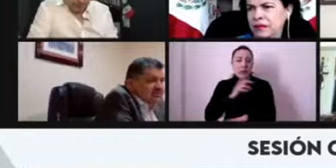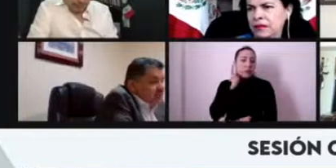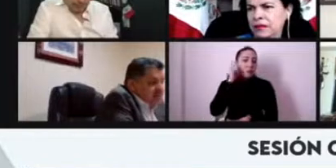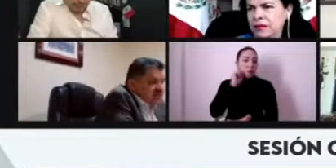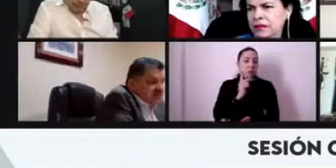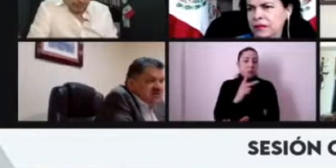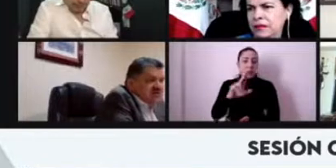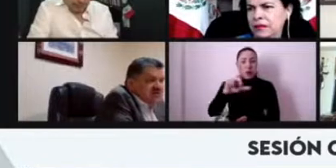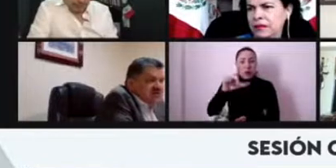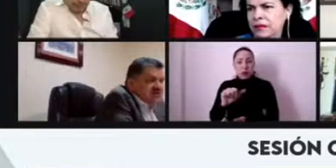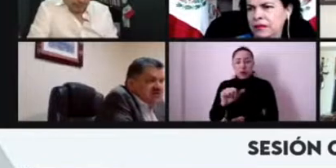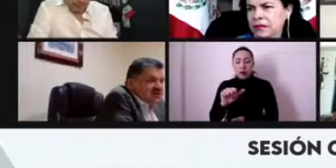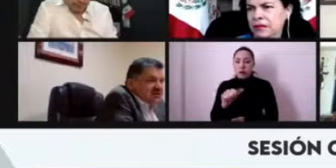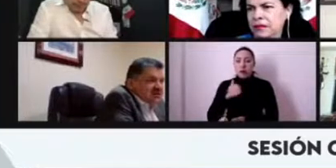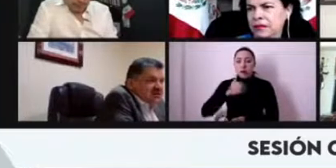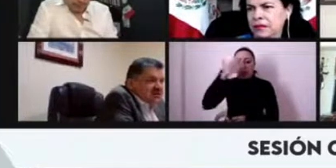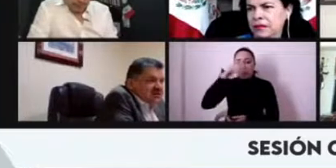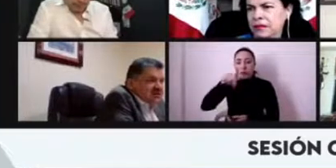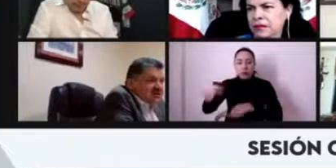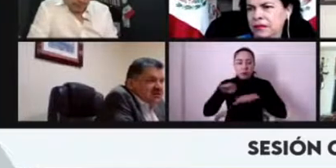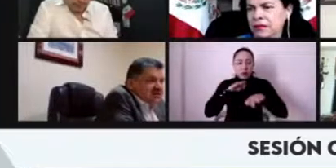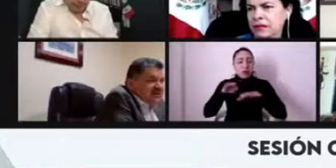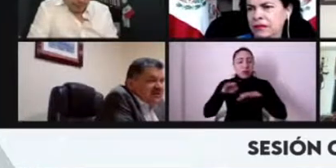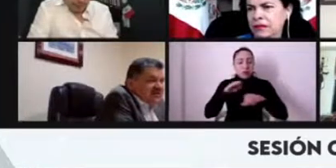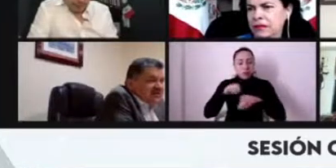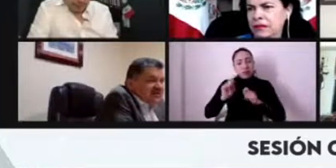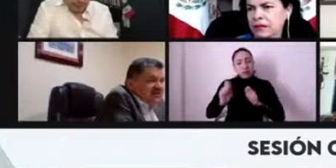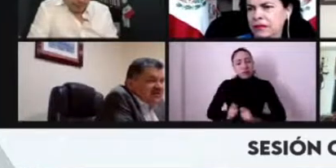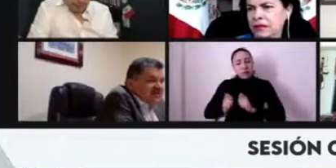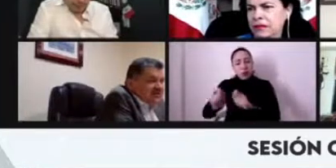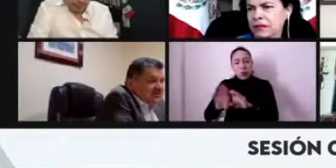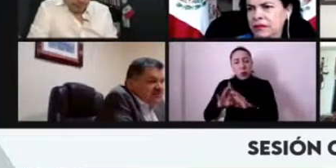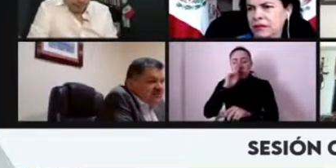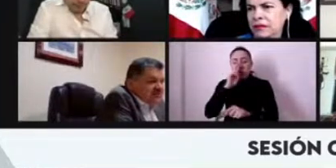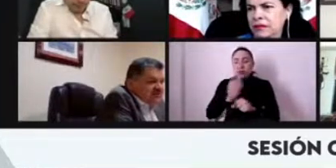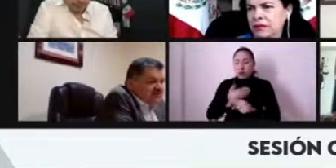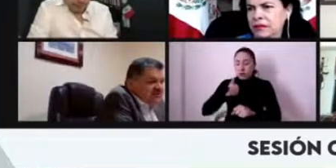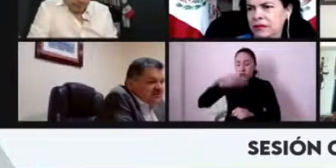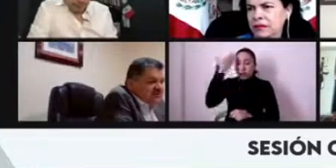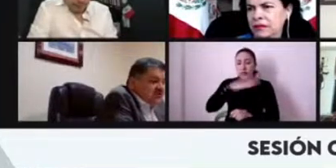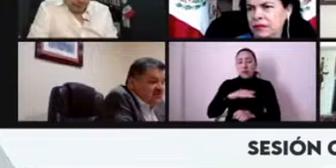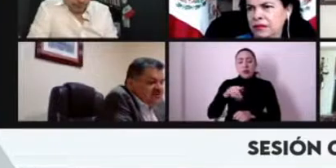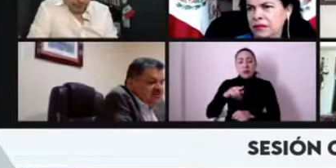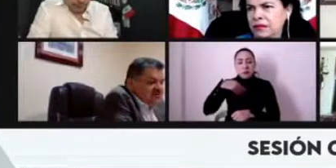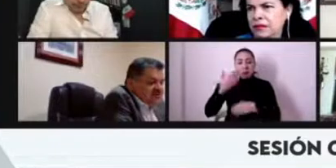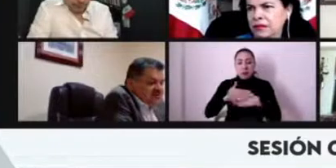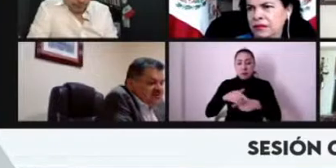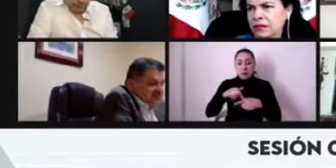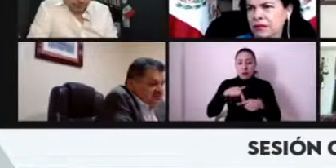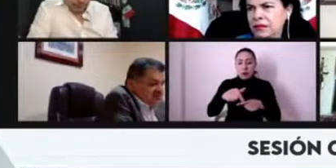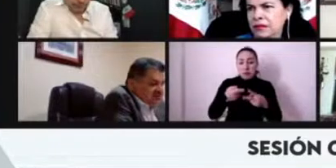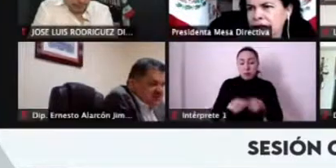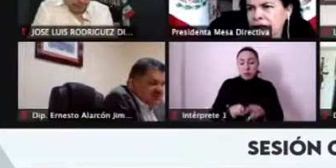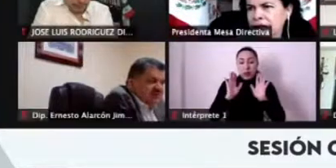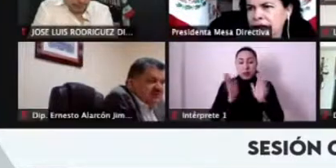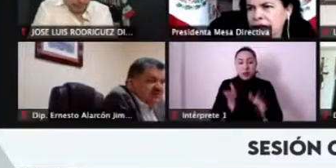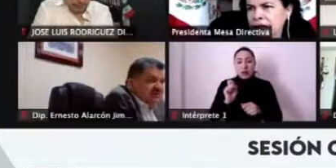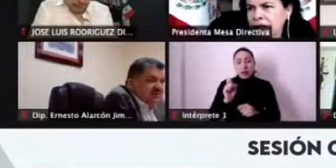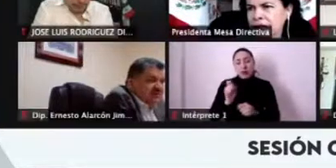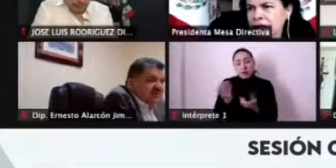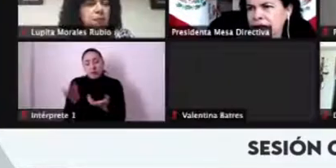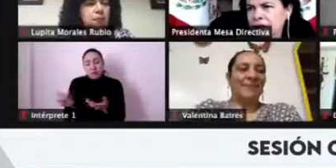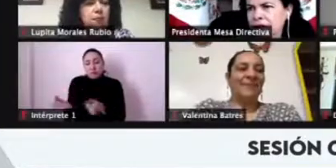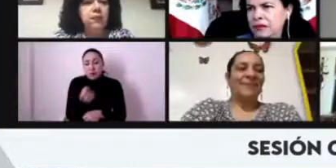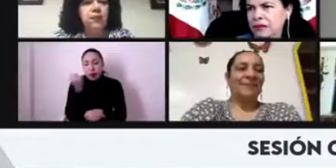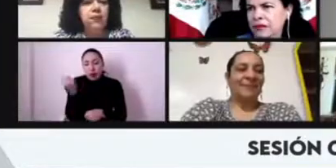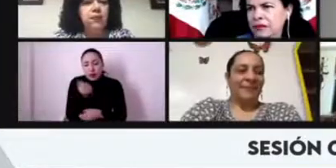eras un gran trabajo en esta gran encomienda que estás por arrancar, por iniciar, el mejor de los éxitos, y ha sido